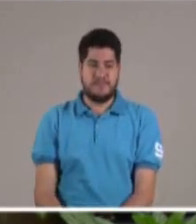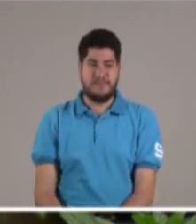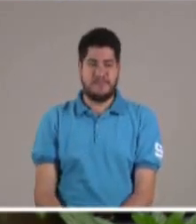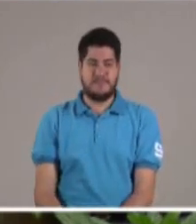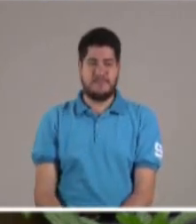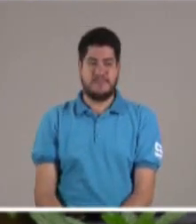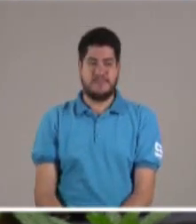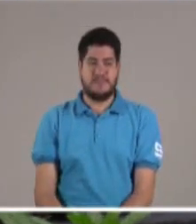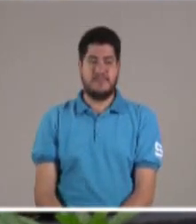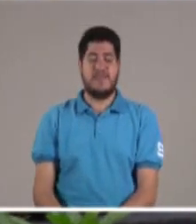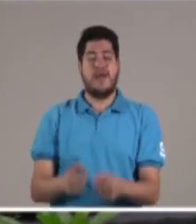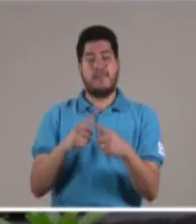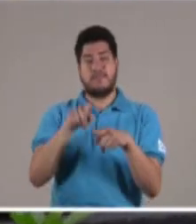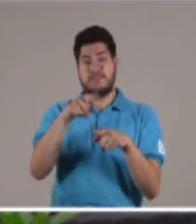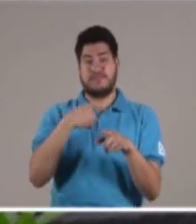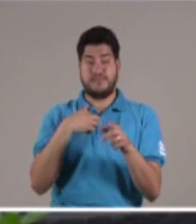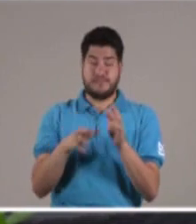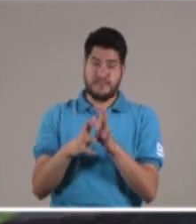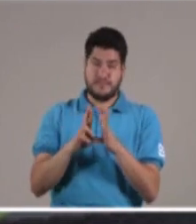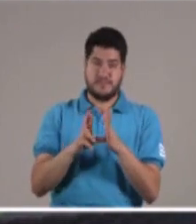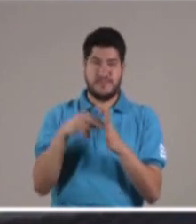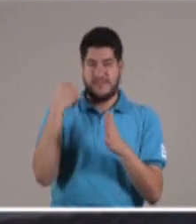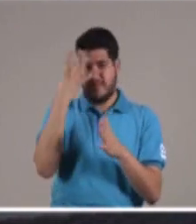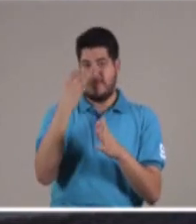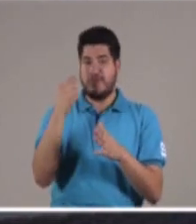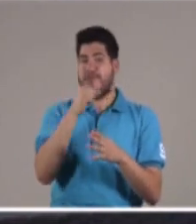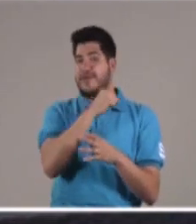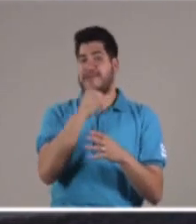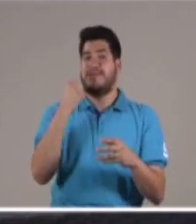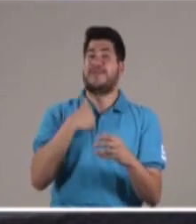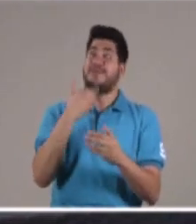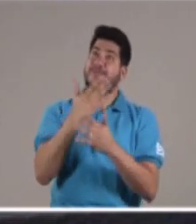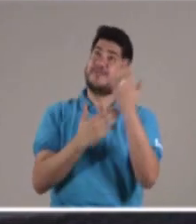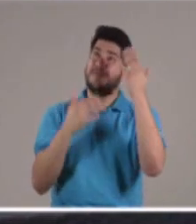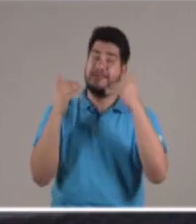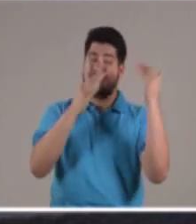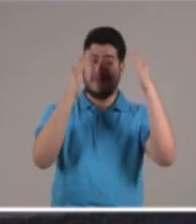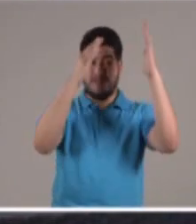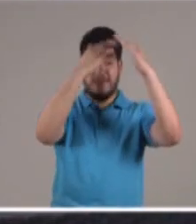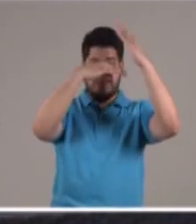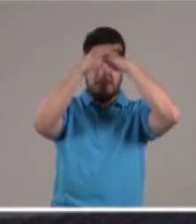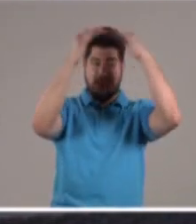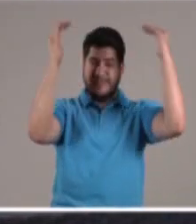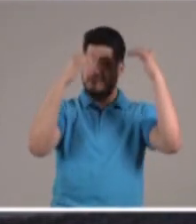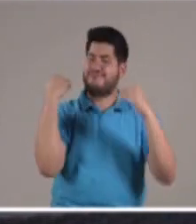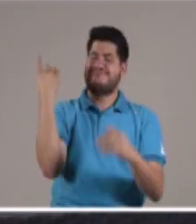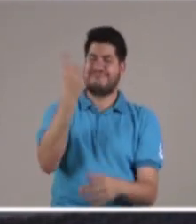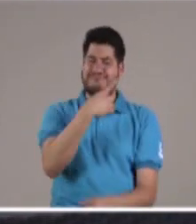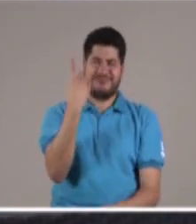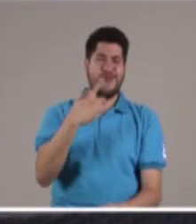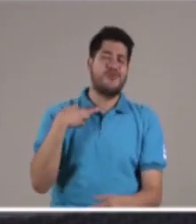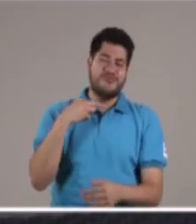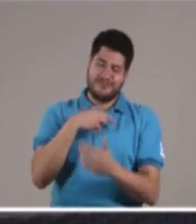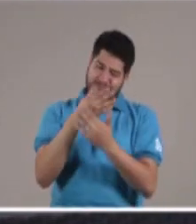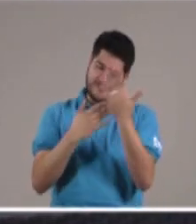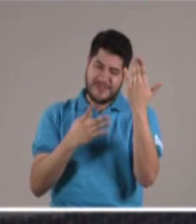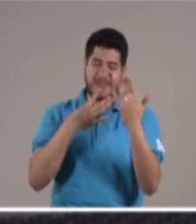por eso repito que lindo Camino al cielo de hoy todos vamos Camino al cielo definitivamente hermano